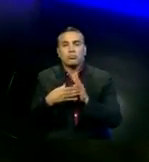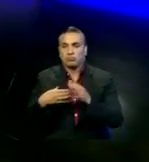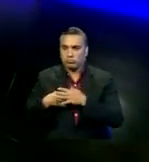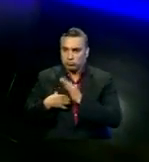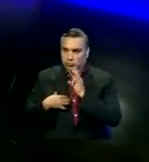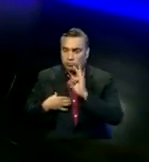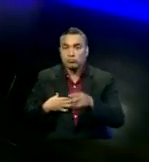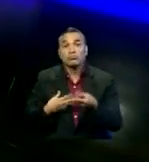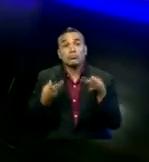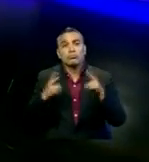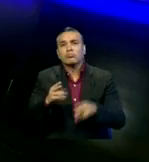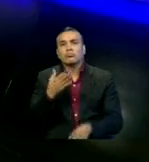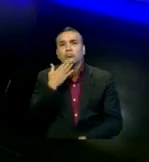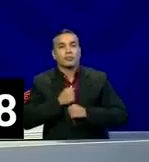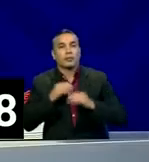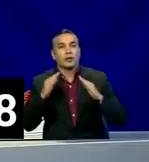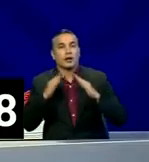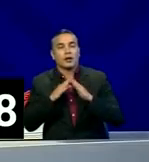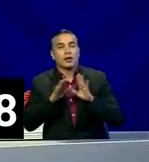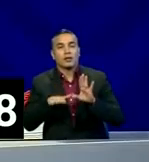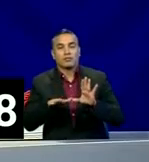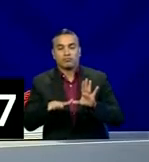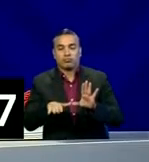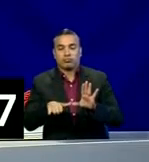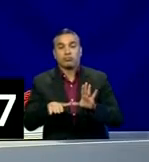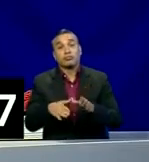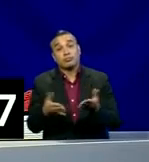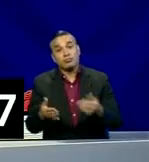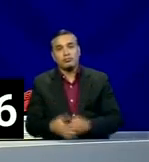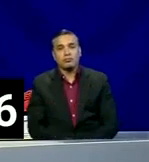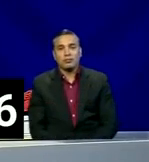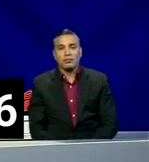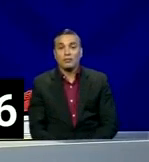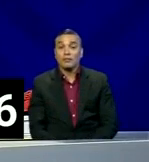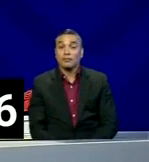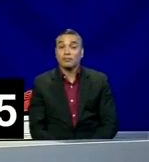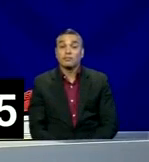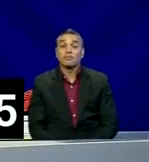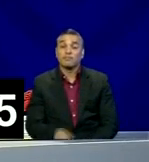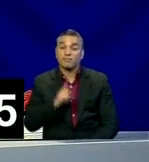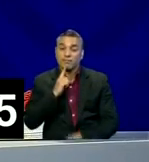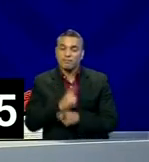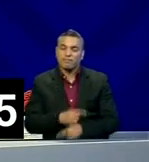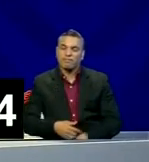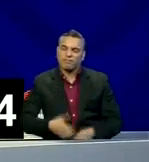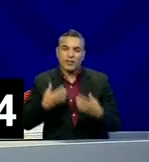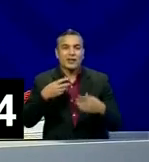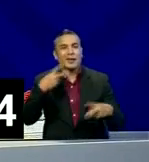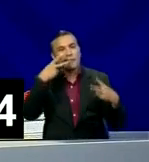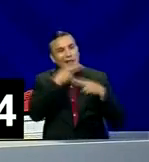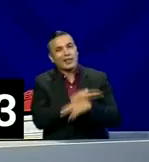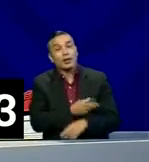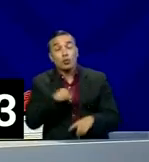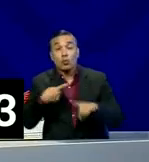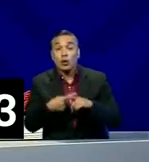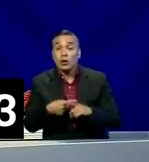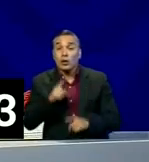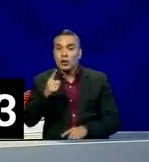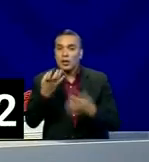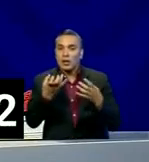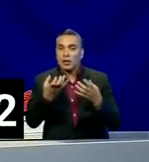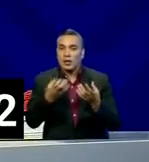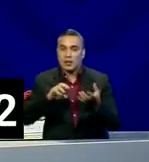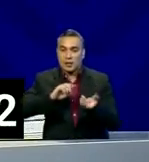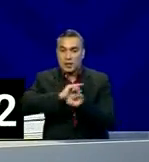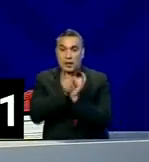a los ecuatorianos aspectos sentimentales. ¿Qué me indigna? La mentira. Cuando se pretende trastocar